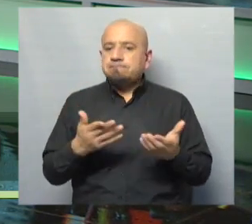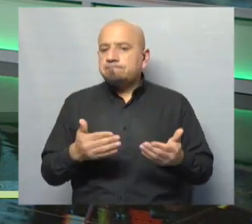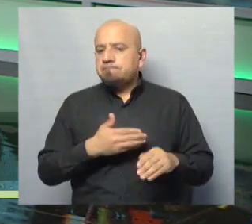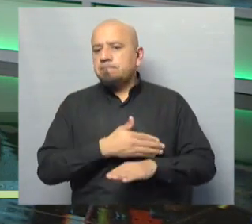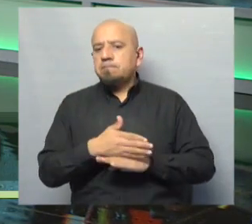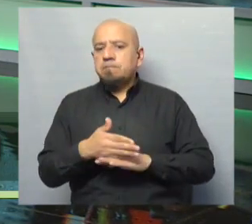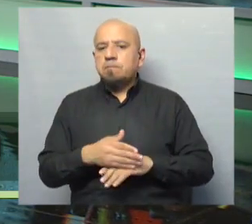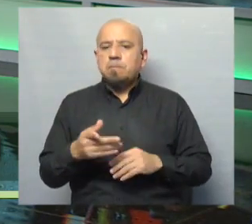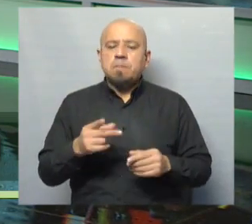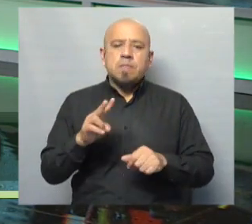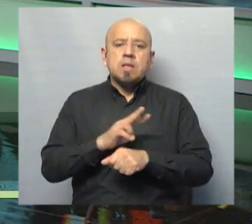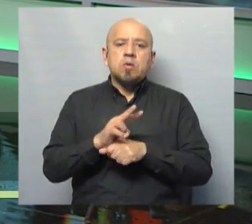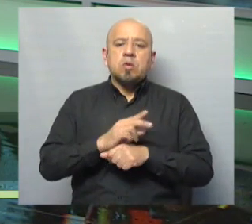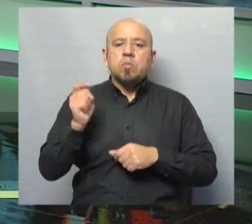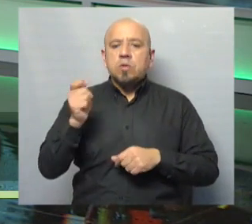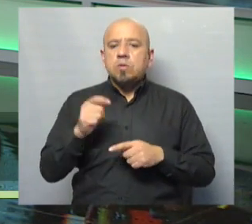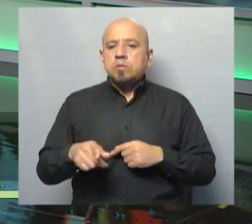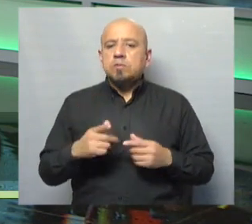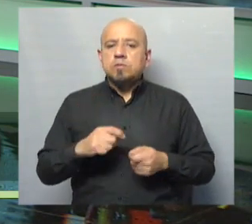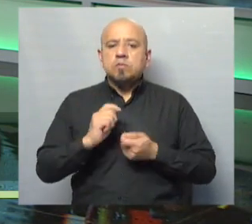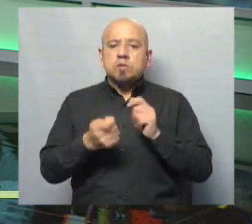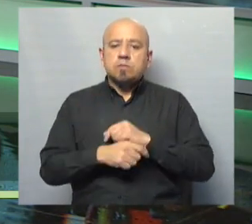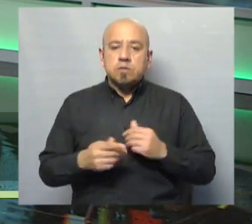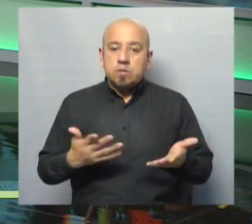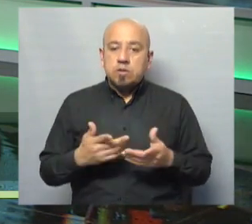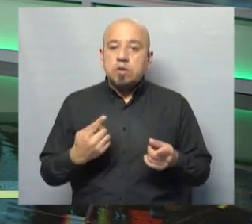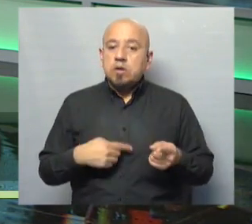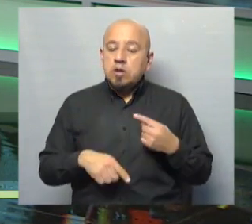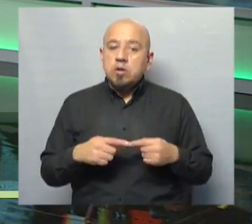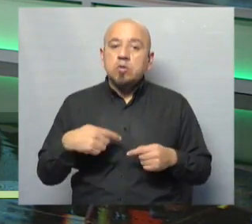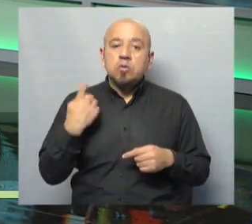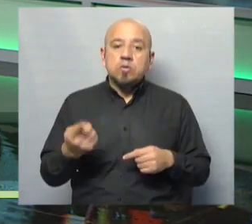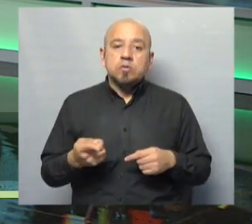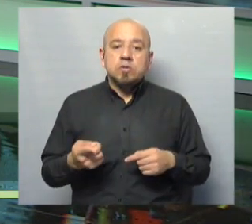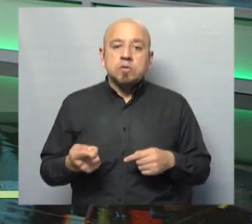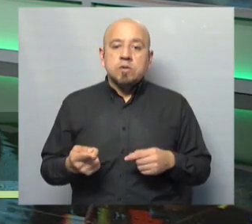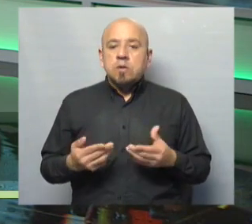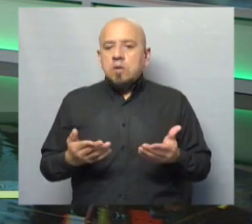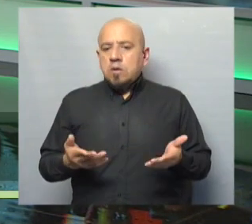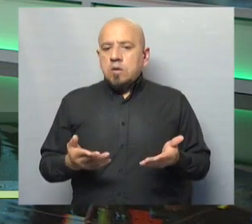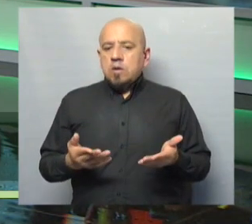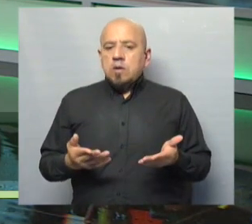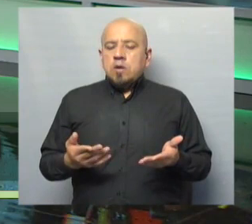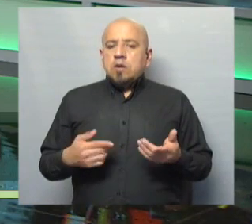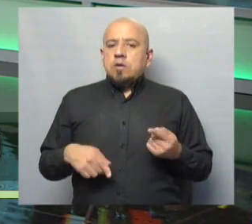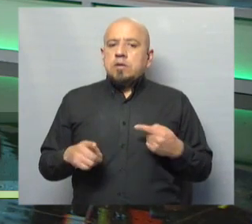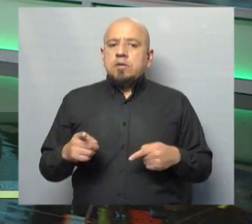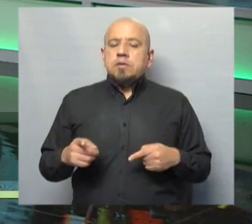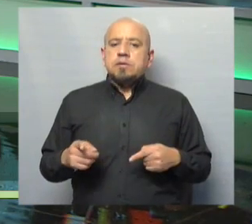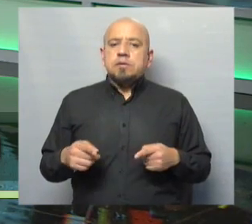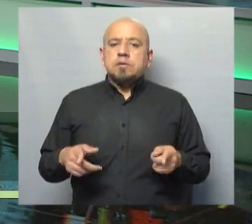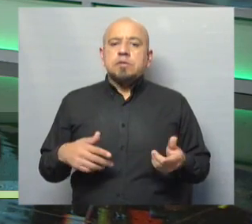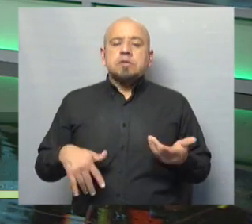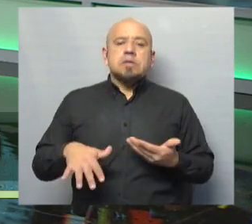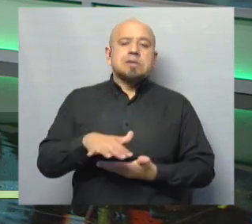en el caso de la seguridad pública es un cambio más reciente y lo otro que de alguna forma sintetiza es que la